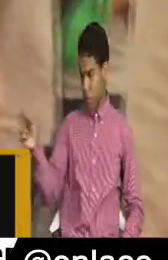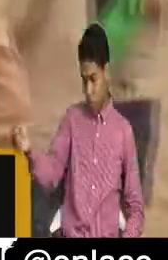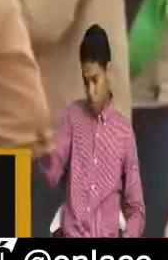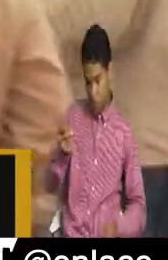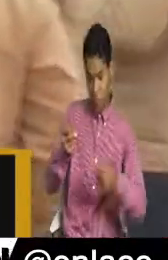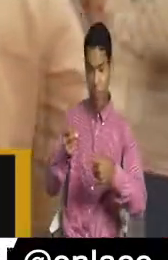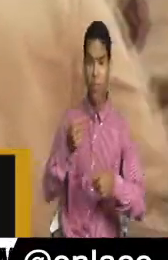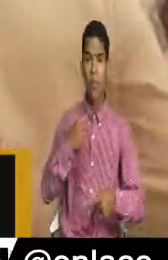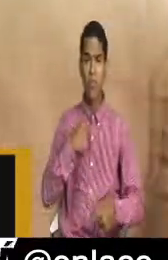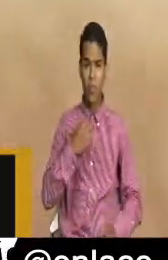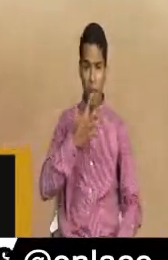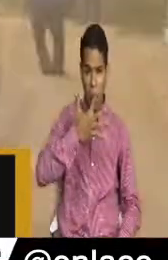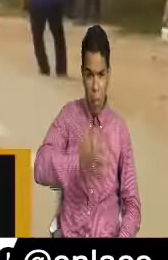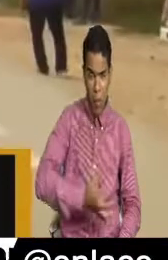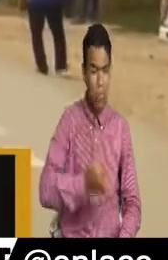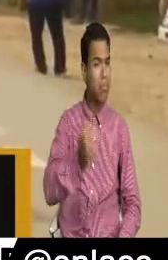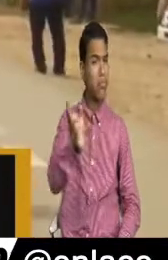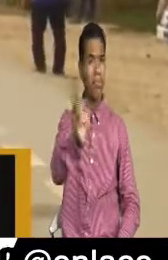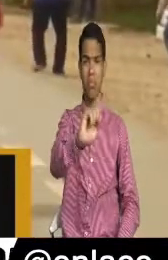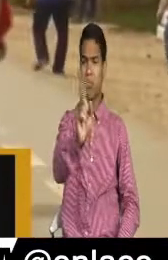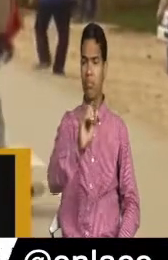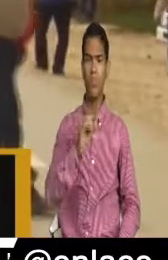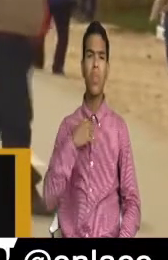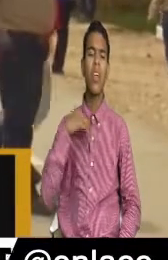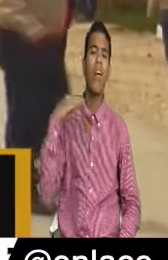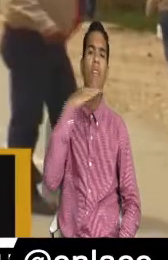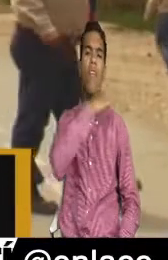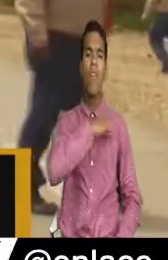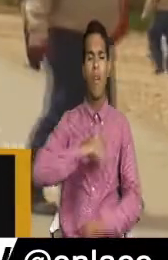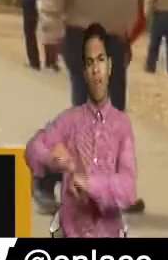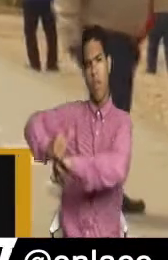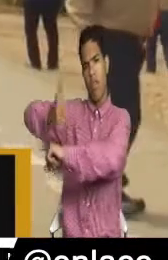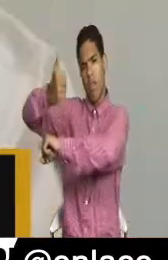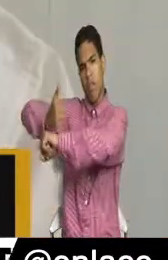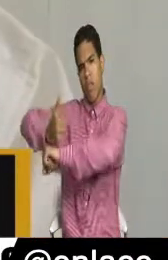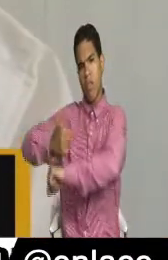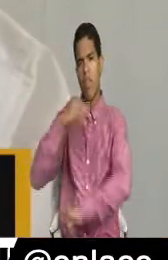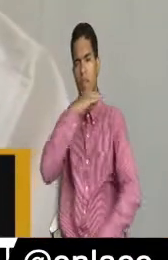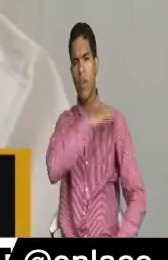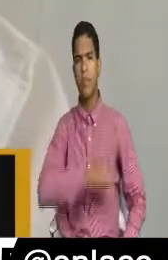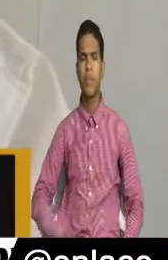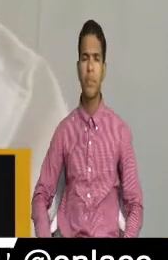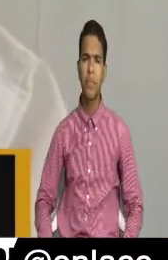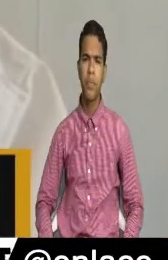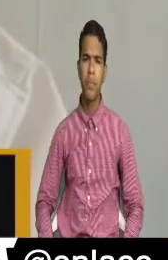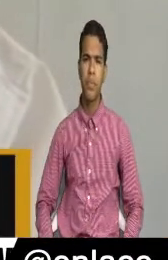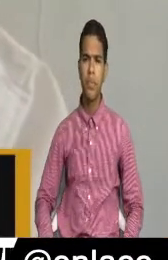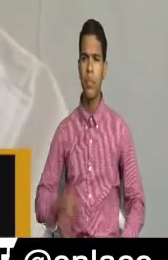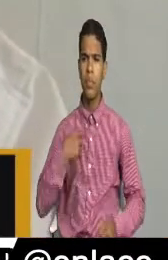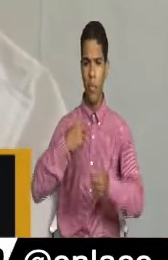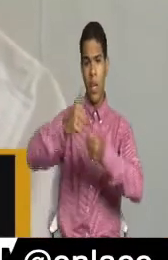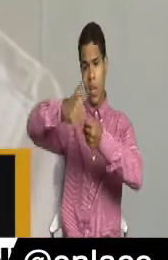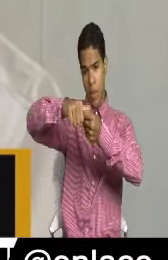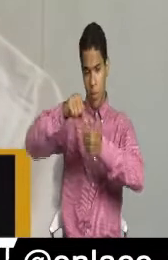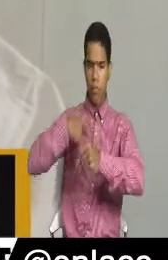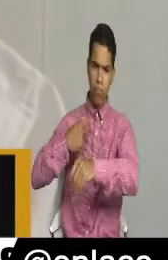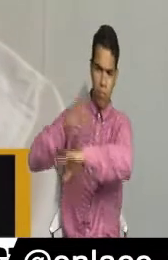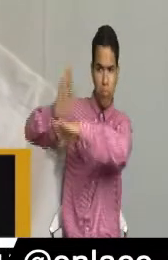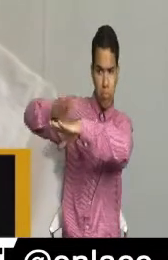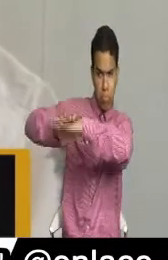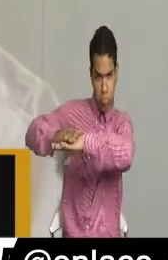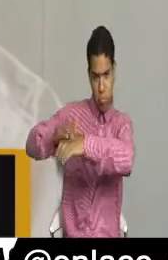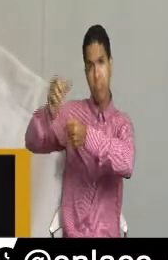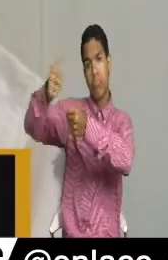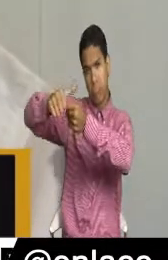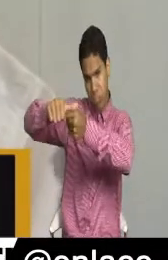un peso a sus acreedores, como lo ha manifestado su director jurídico Pedro Gutiérrez. No solamente a Ecopetrol le queremos enviar un mensaje, también le